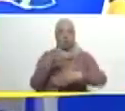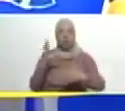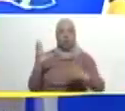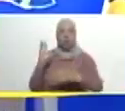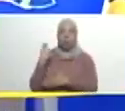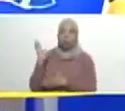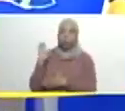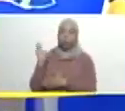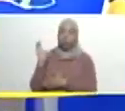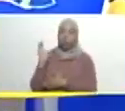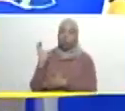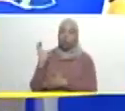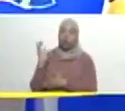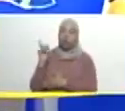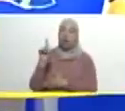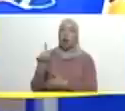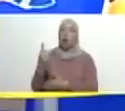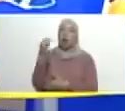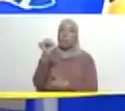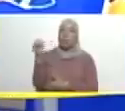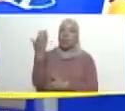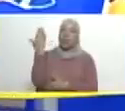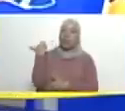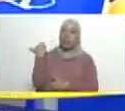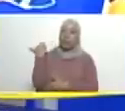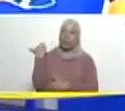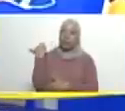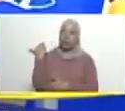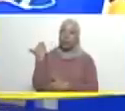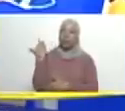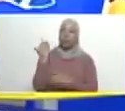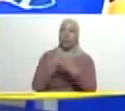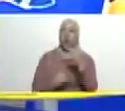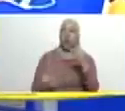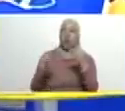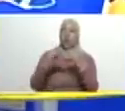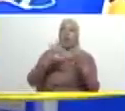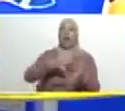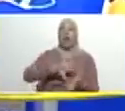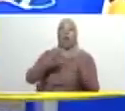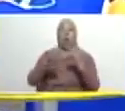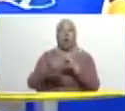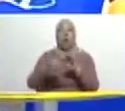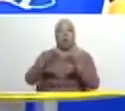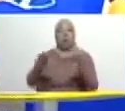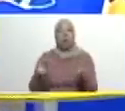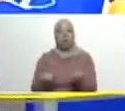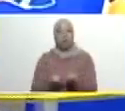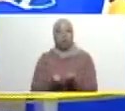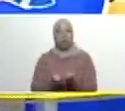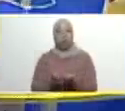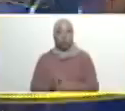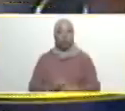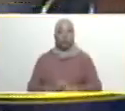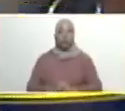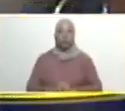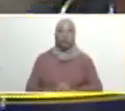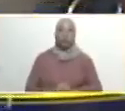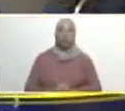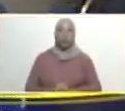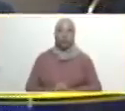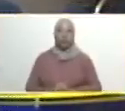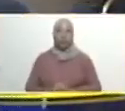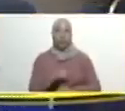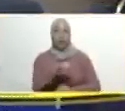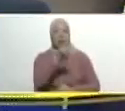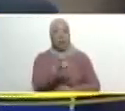pasa porque nuestra región se ponga a la altura de los cambios que hay en el mundo. Puede